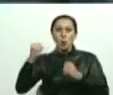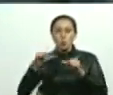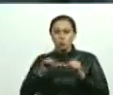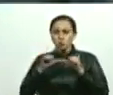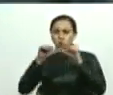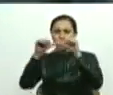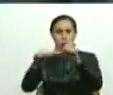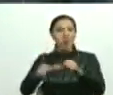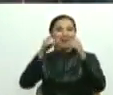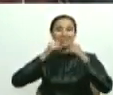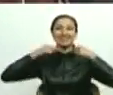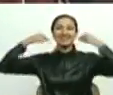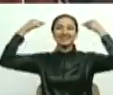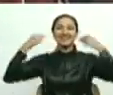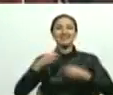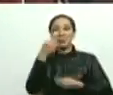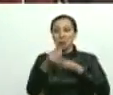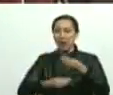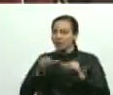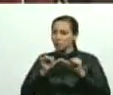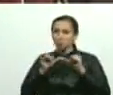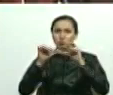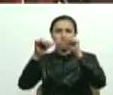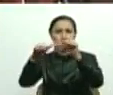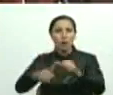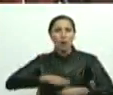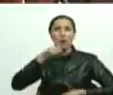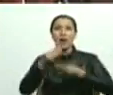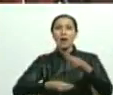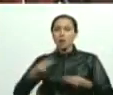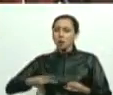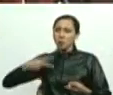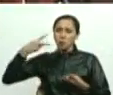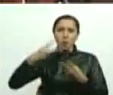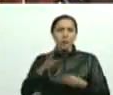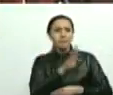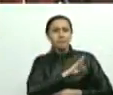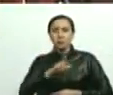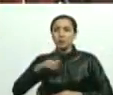una sonrisa, avanzando con certeza y voluntad